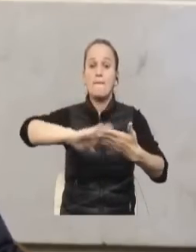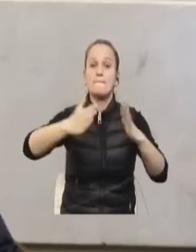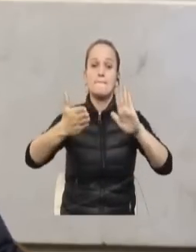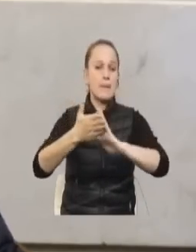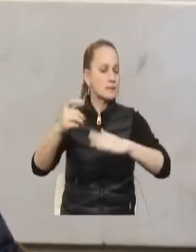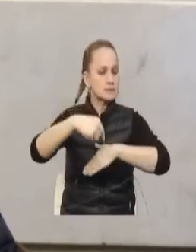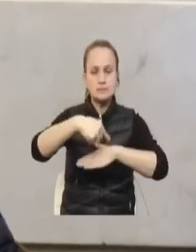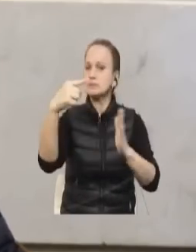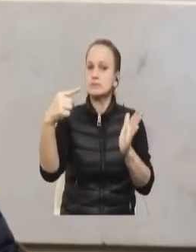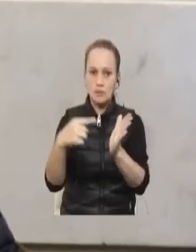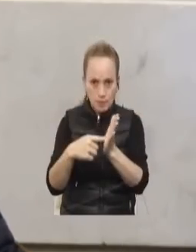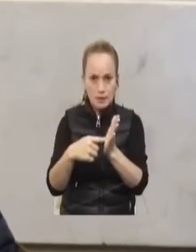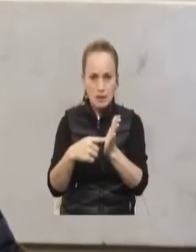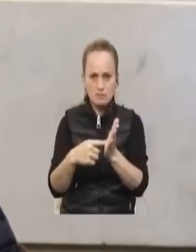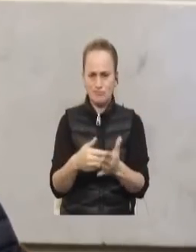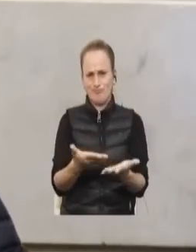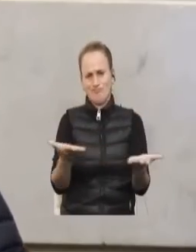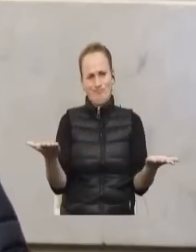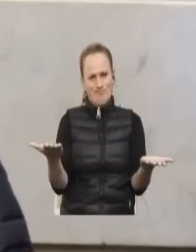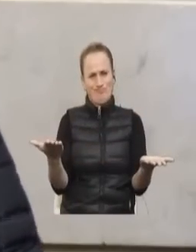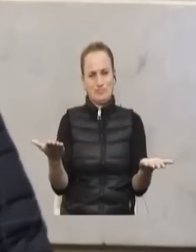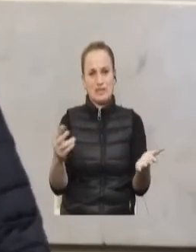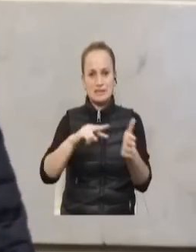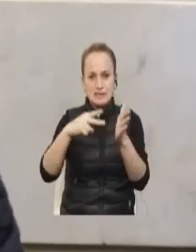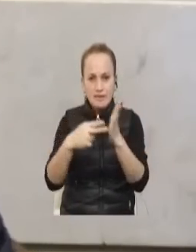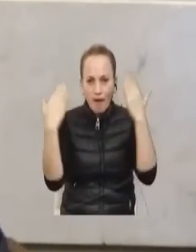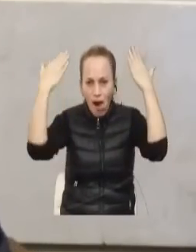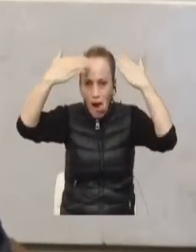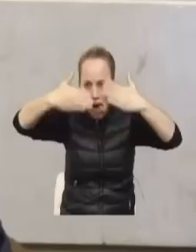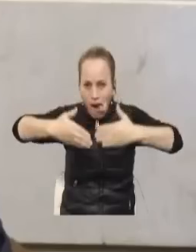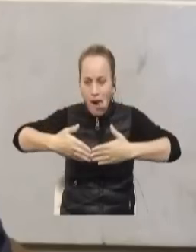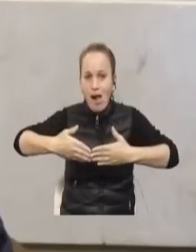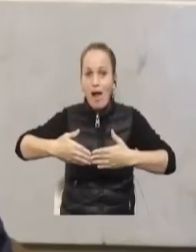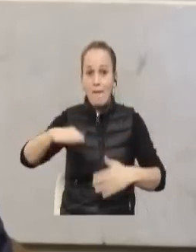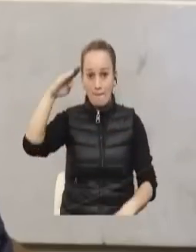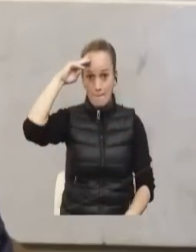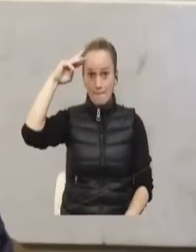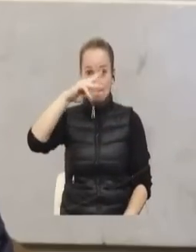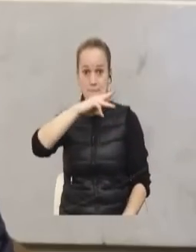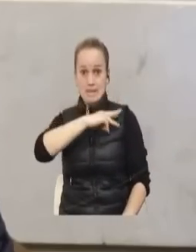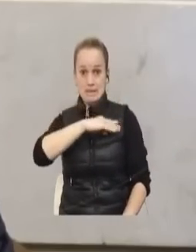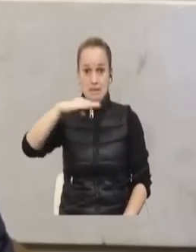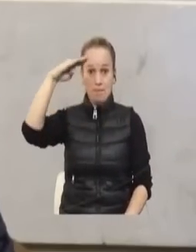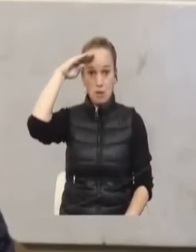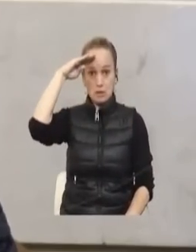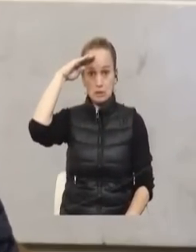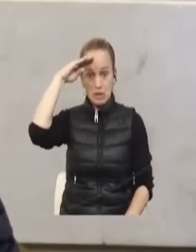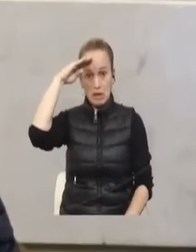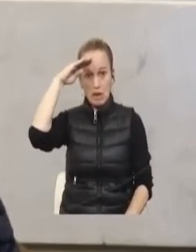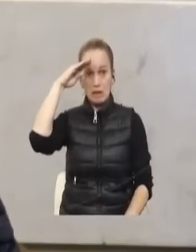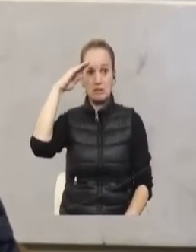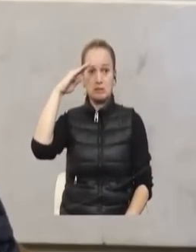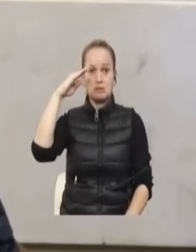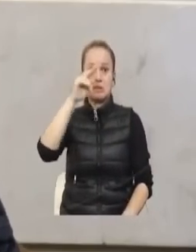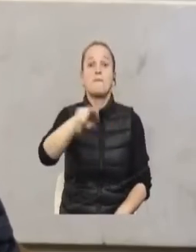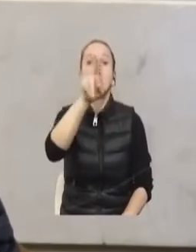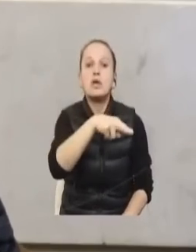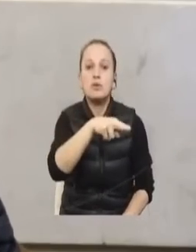paz total y no era más que el amarre de las manos de nuestra fuerza pública, policías y militares.